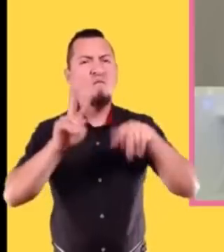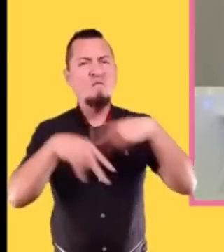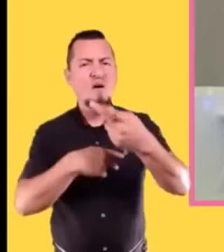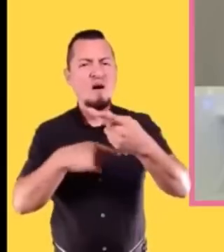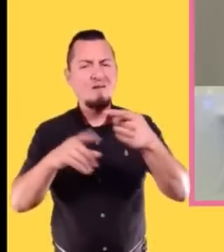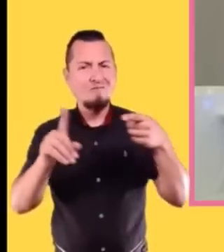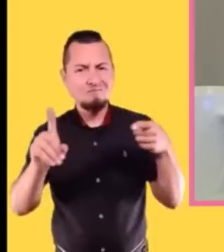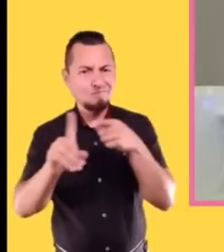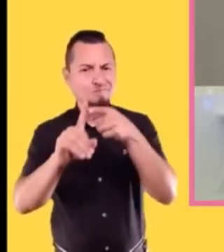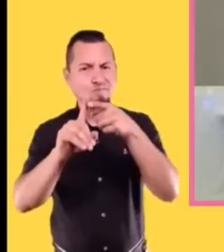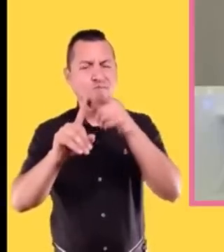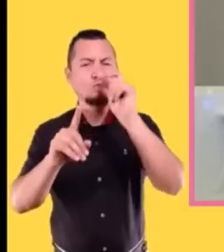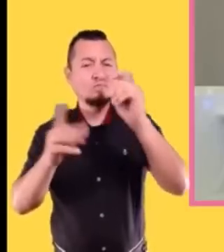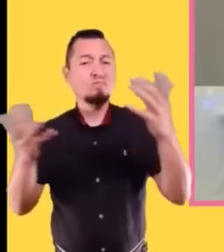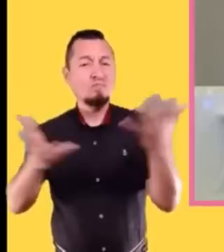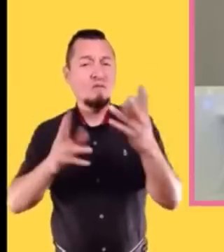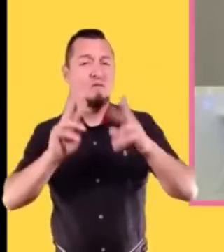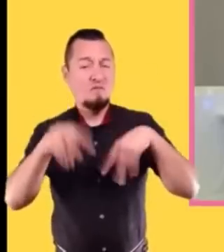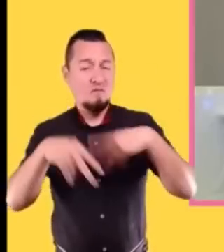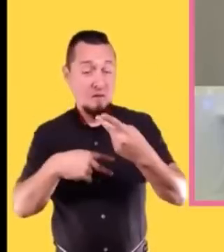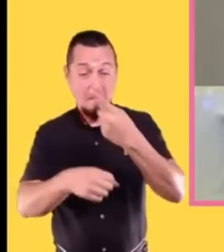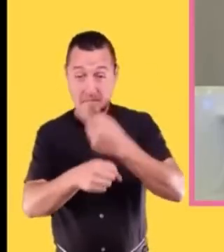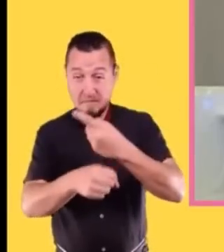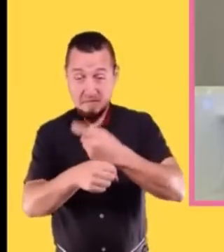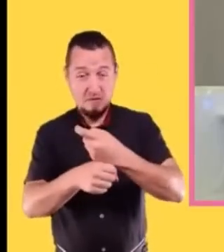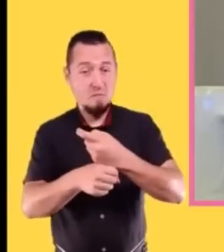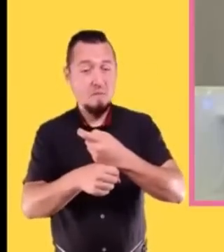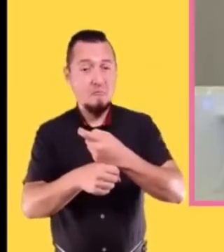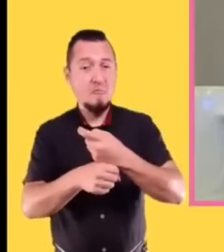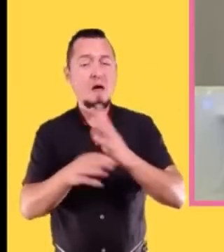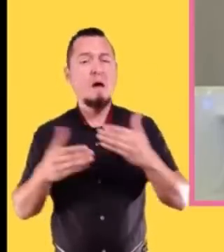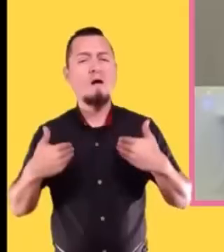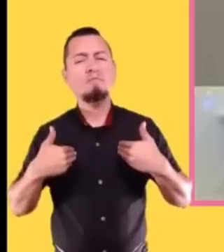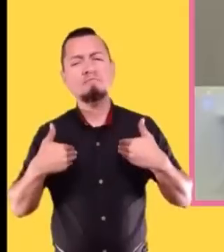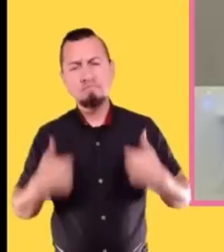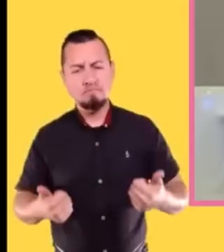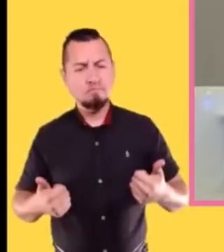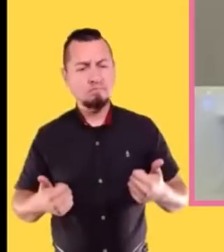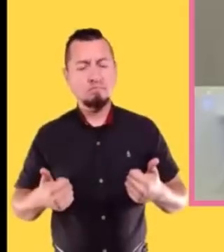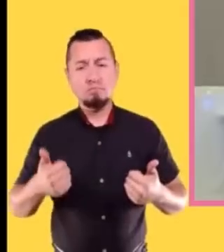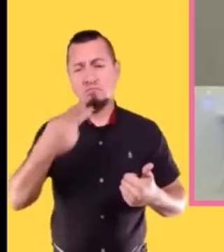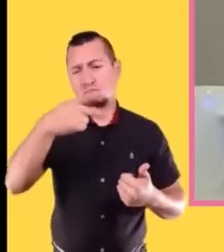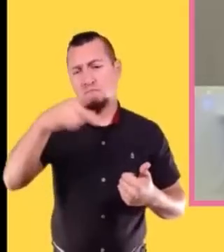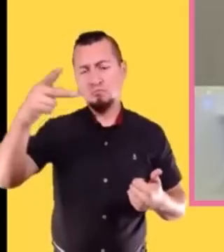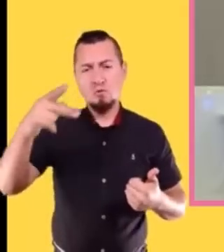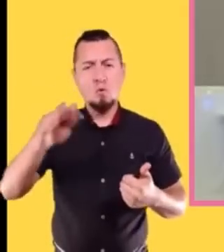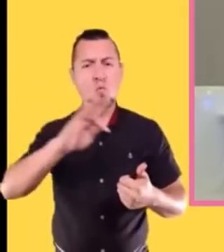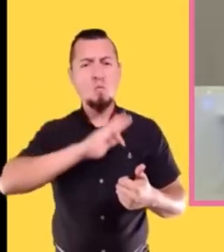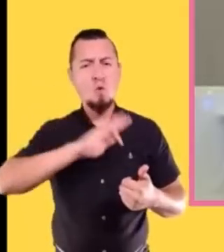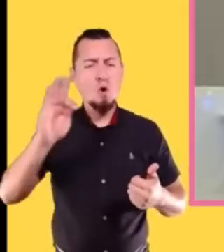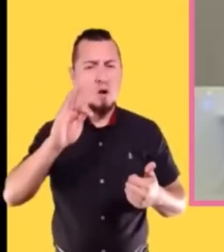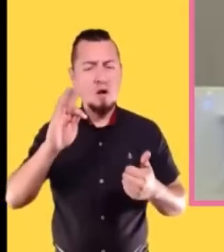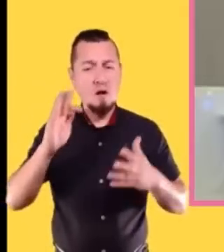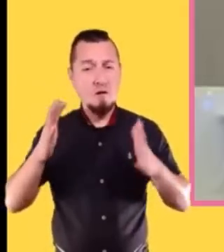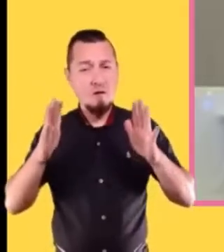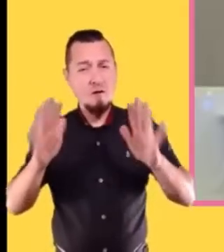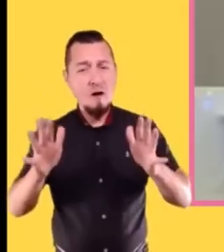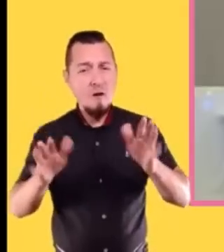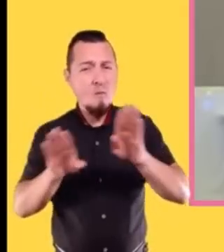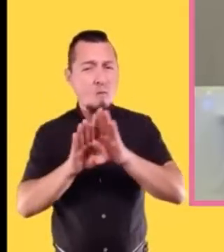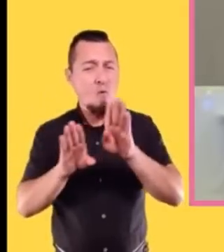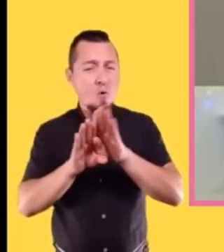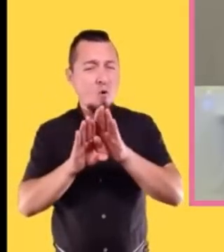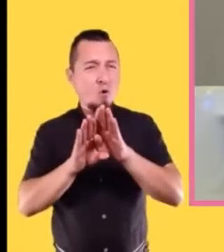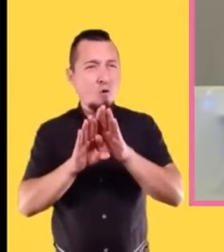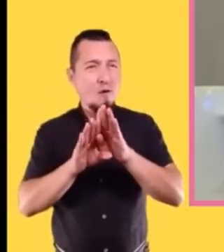hablando. Primero, para entender todas las herramientas que tenemos para que con libros de texto